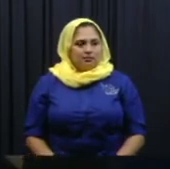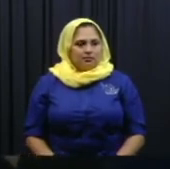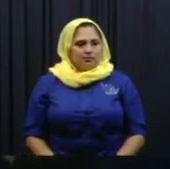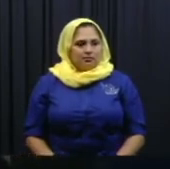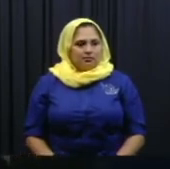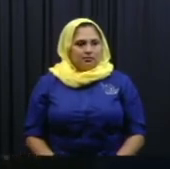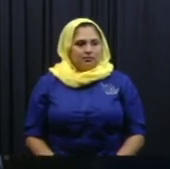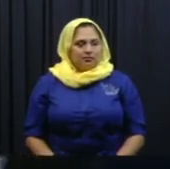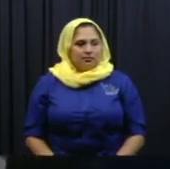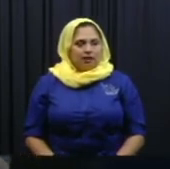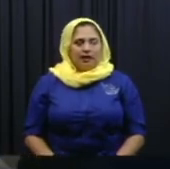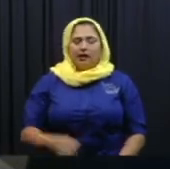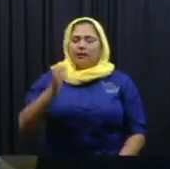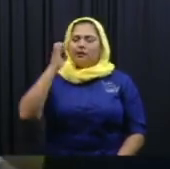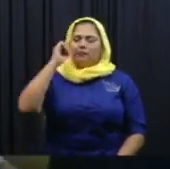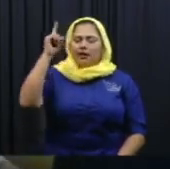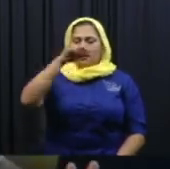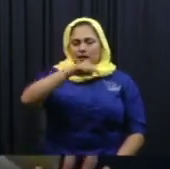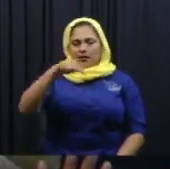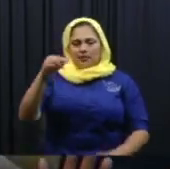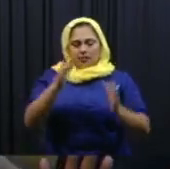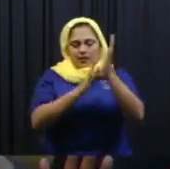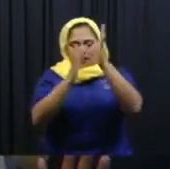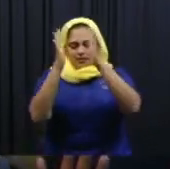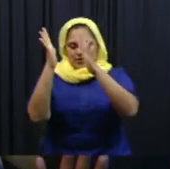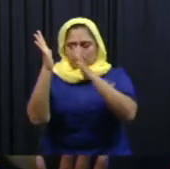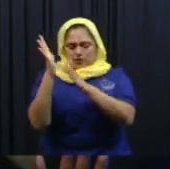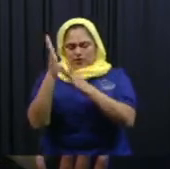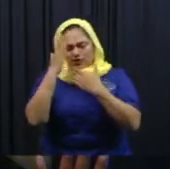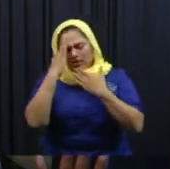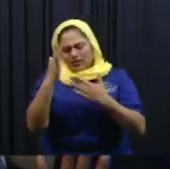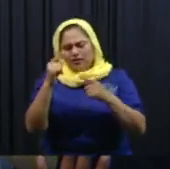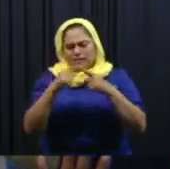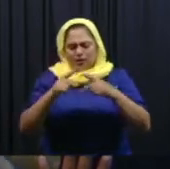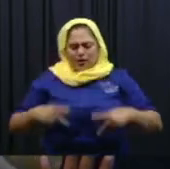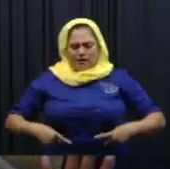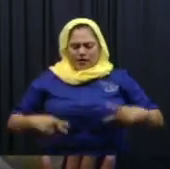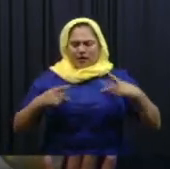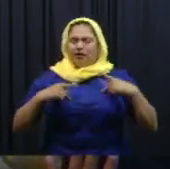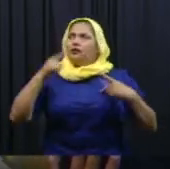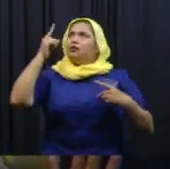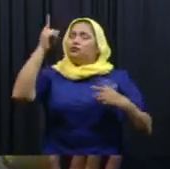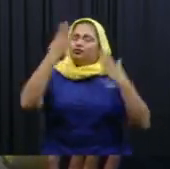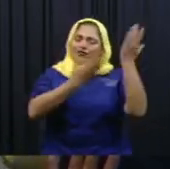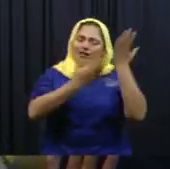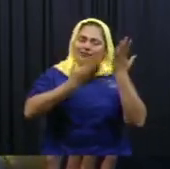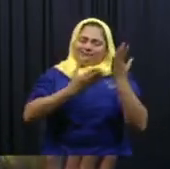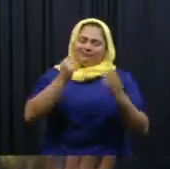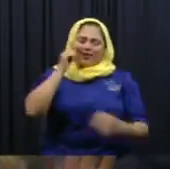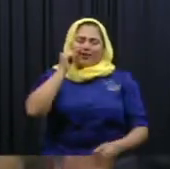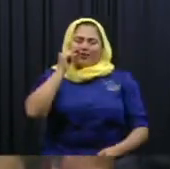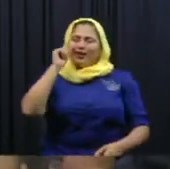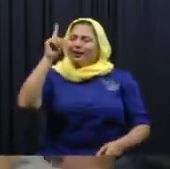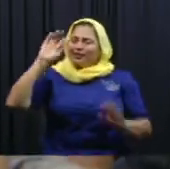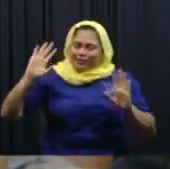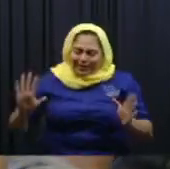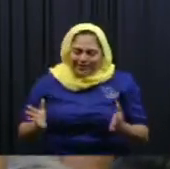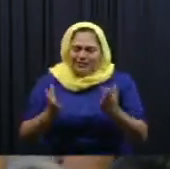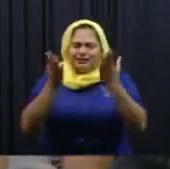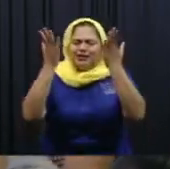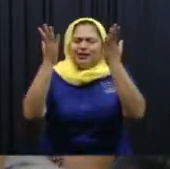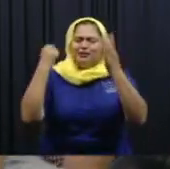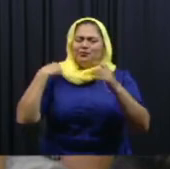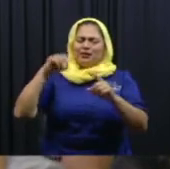hijos sí señor Padre en el nombre de Jesús Señor por la vida de tu siervo este hombre que tú has levantado para